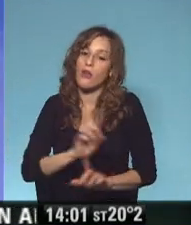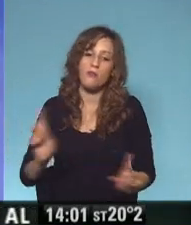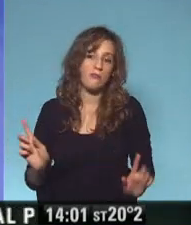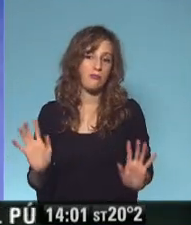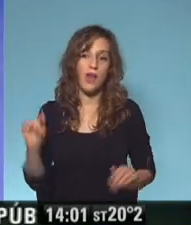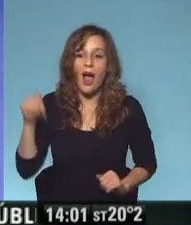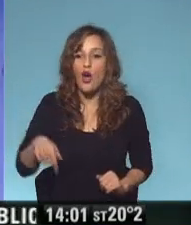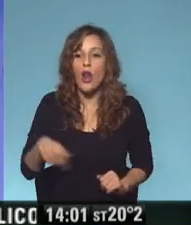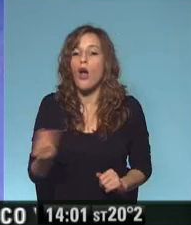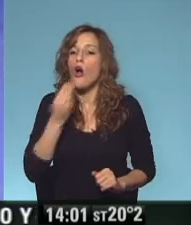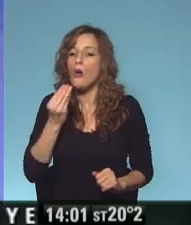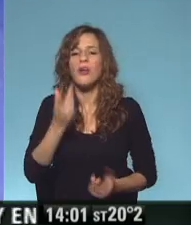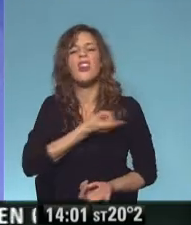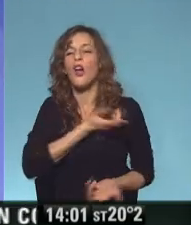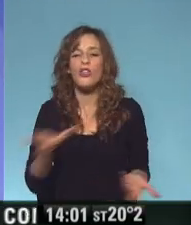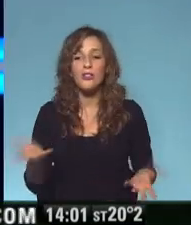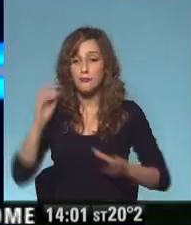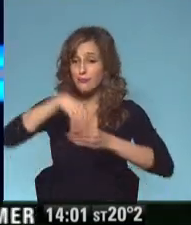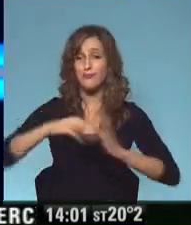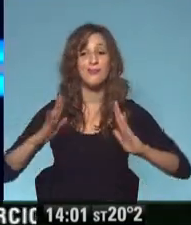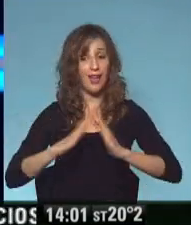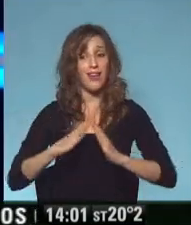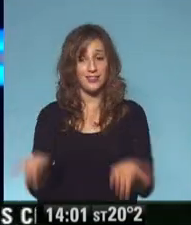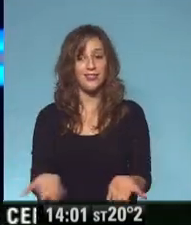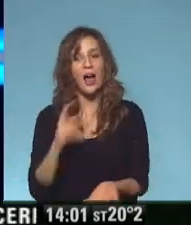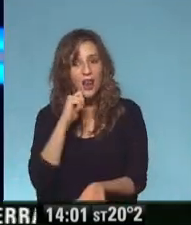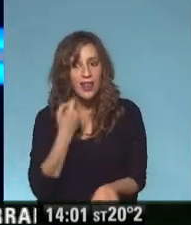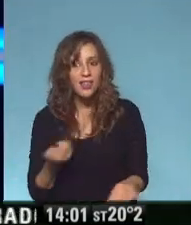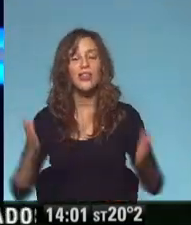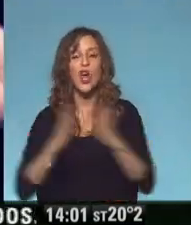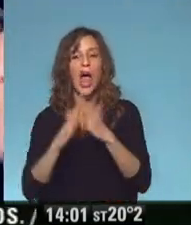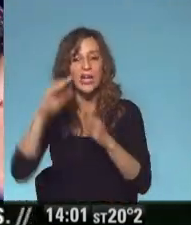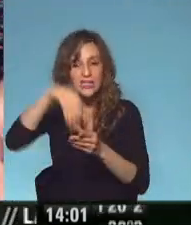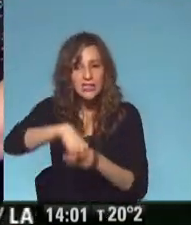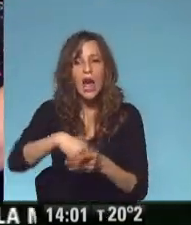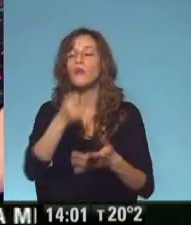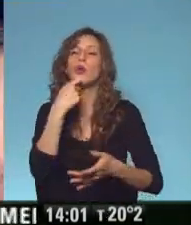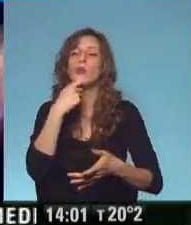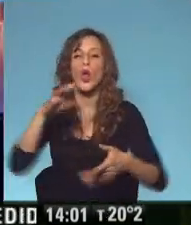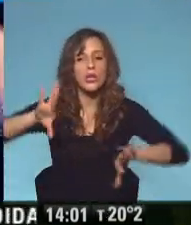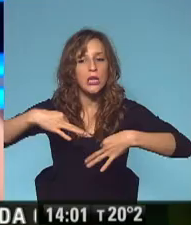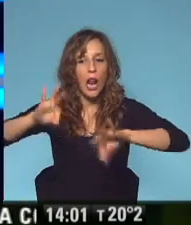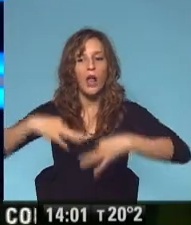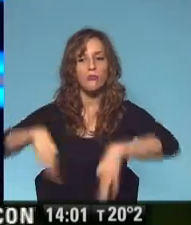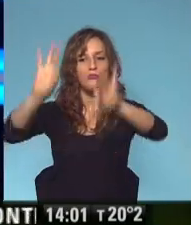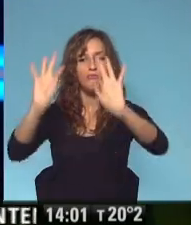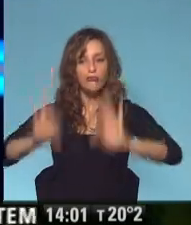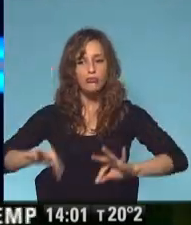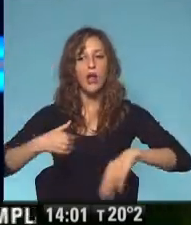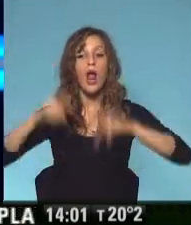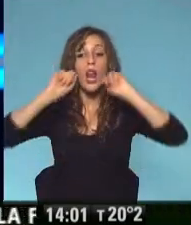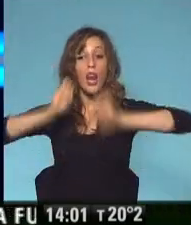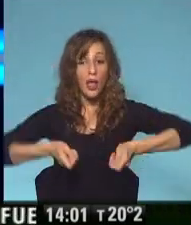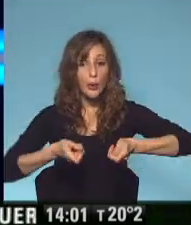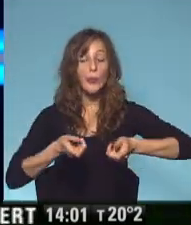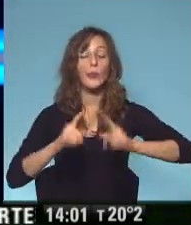¿no? ¡Picnic en casa! ¡Qué gran idea! Lo podemos hacer. Podemos agarrar cualquier lonita que tengamos. La ponemos ahí en el living o en el